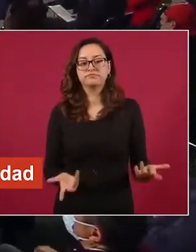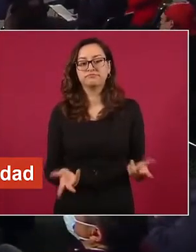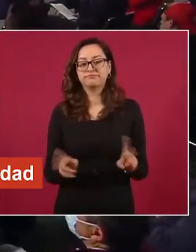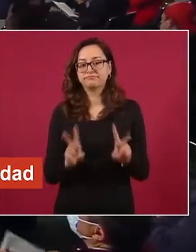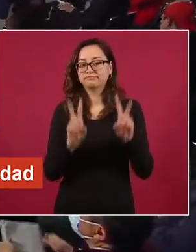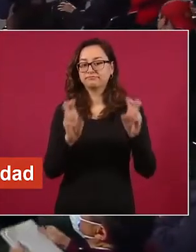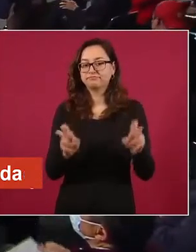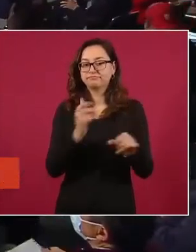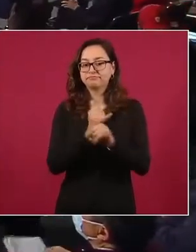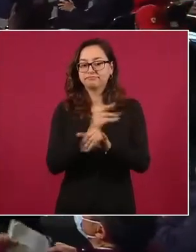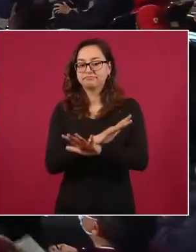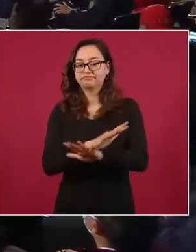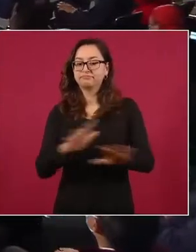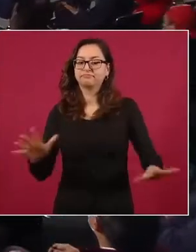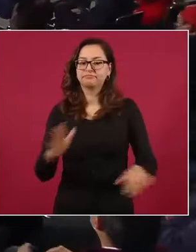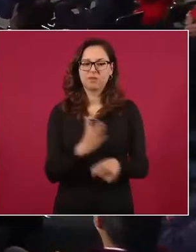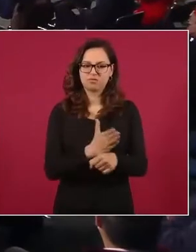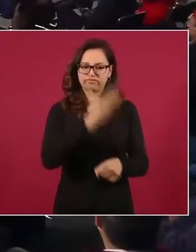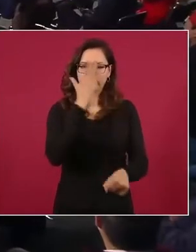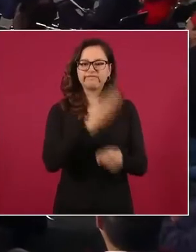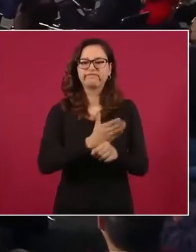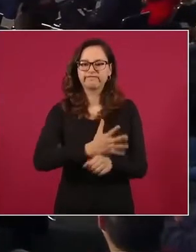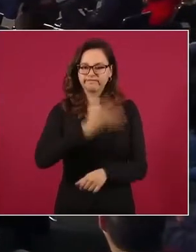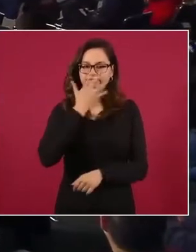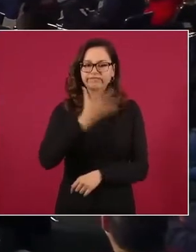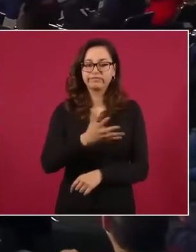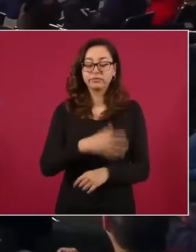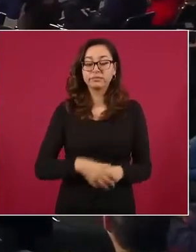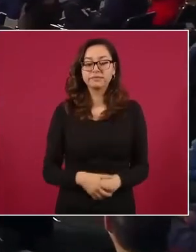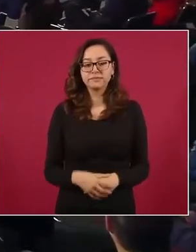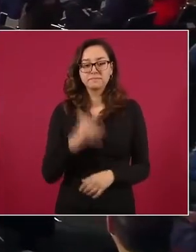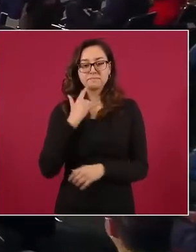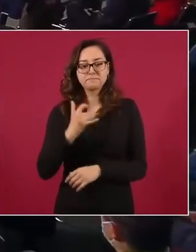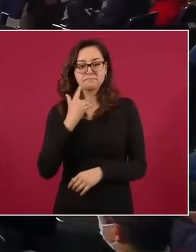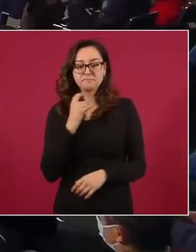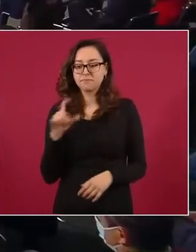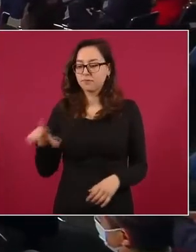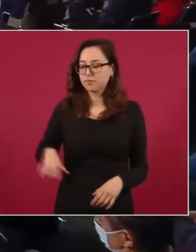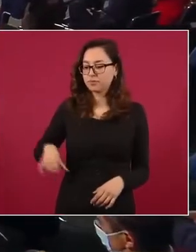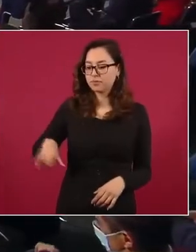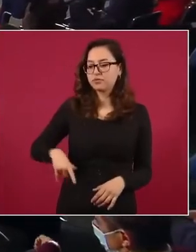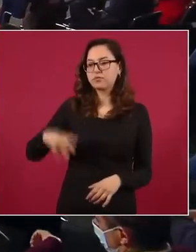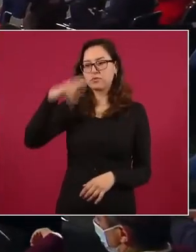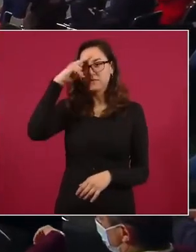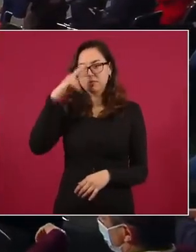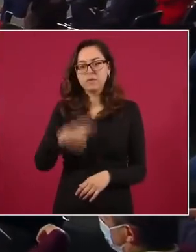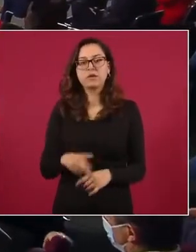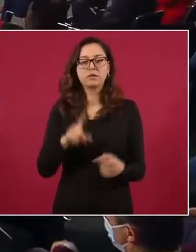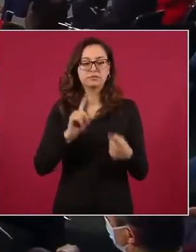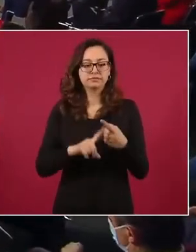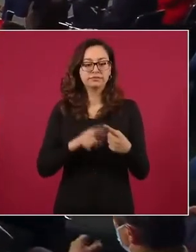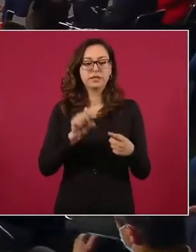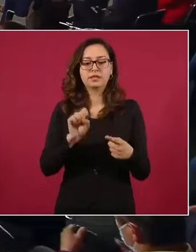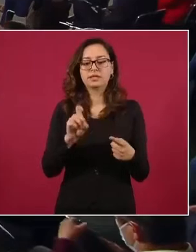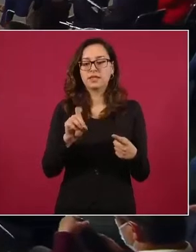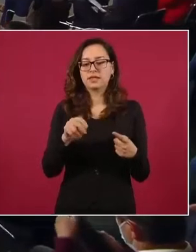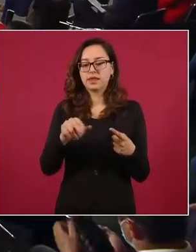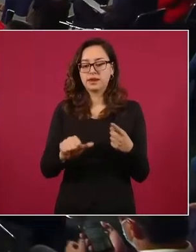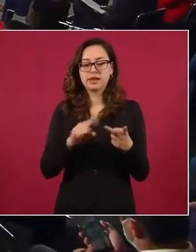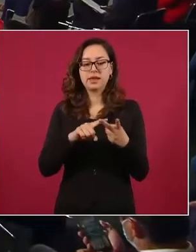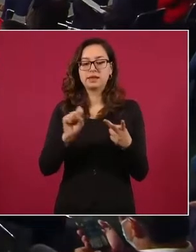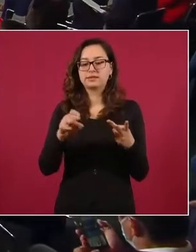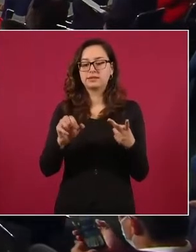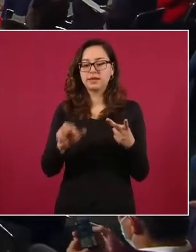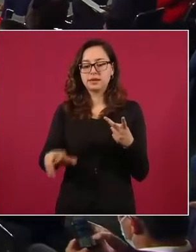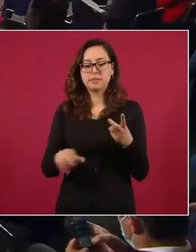esfuerzo del Gobierno de México a través de la Secretaría de la Defensa Nacional, la Secretaría de la Marina, la Secretaría